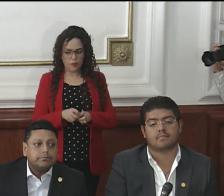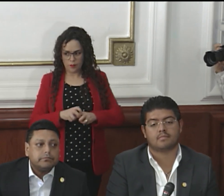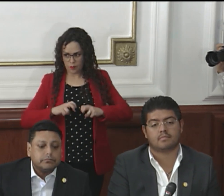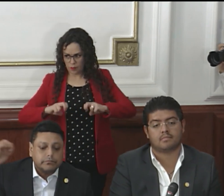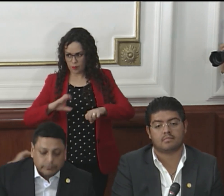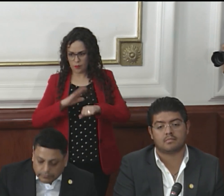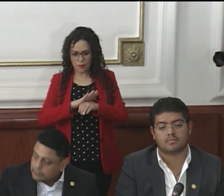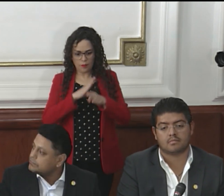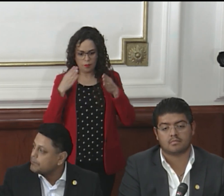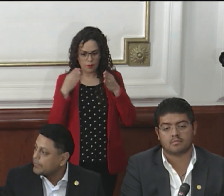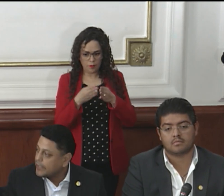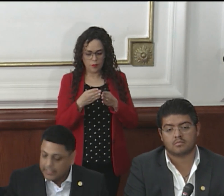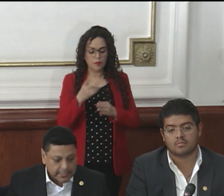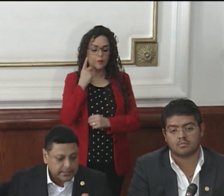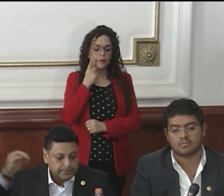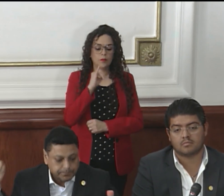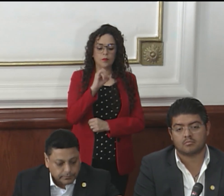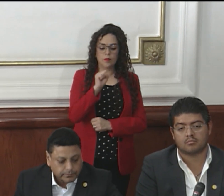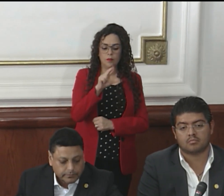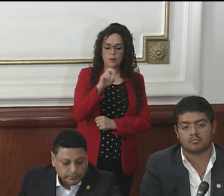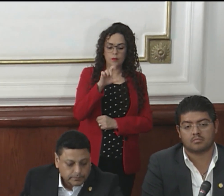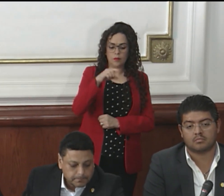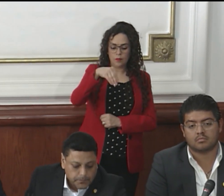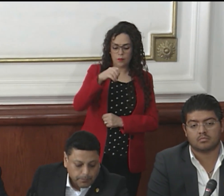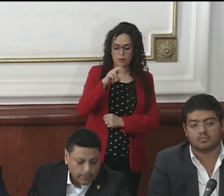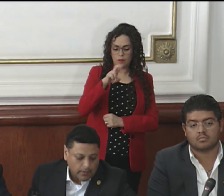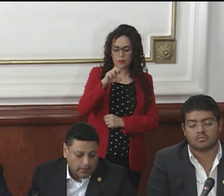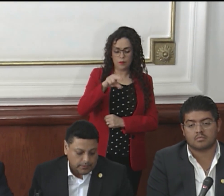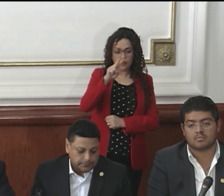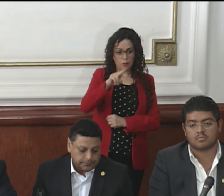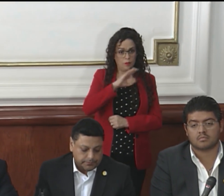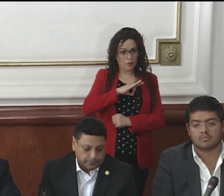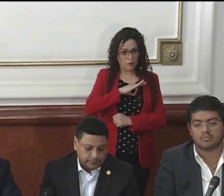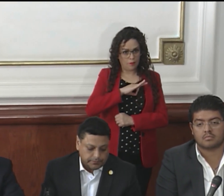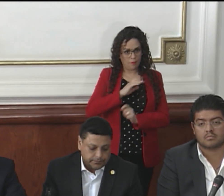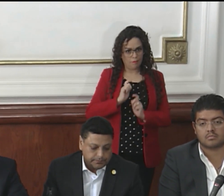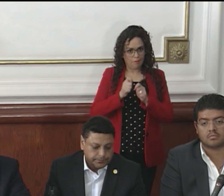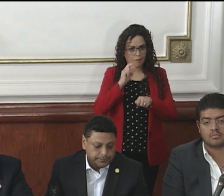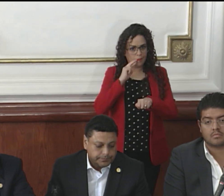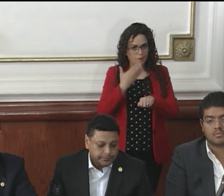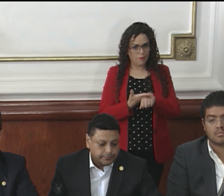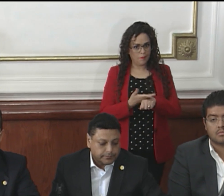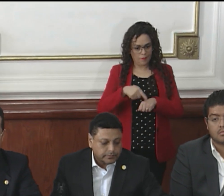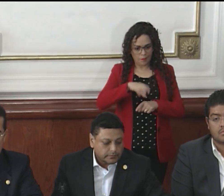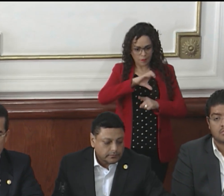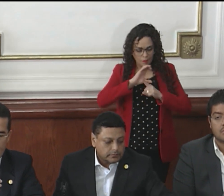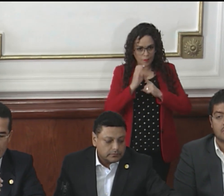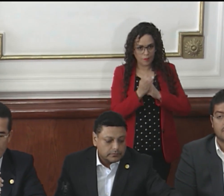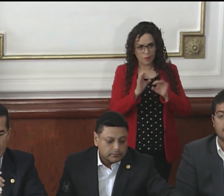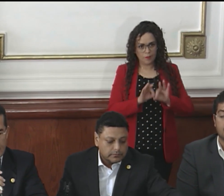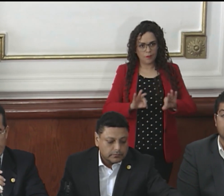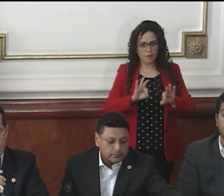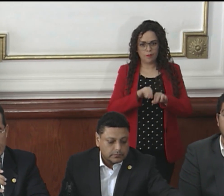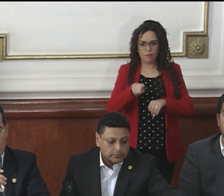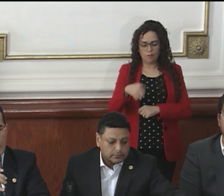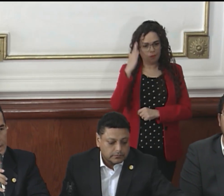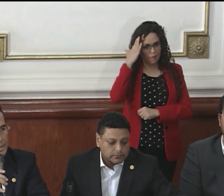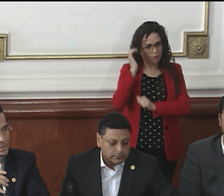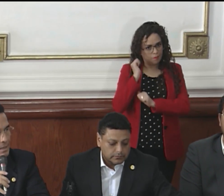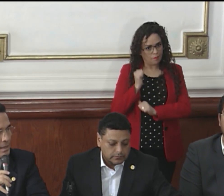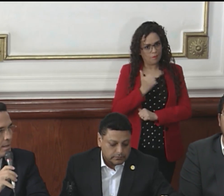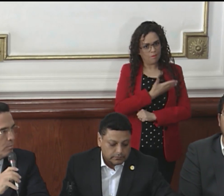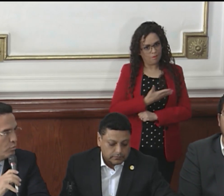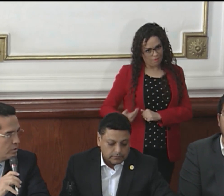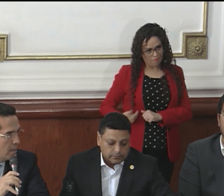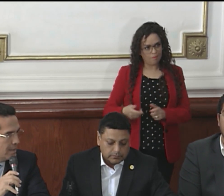al diputado Israel Moreno. Muchas felicidades por asumir la presidencia de esta comisión tan importante. Sin duda es